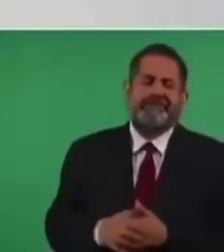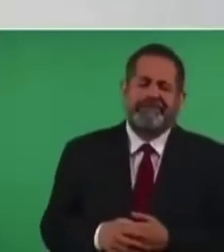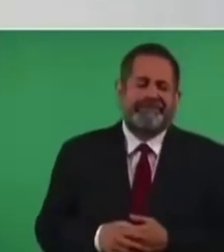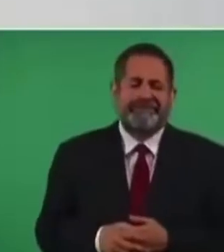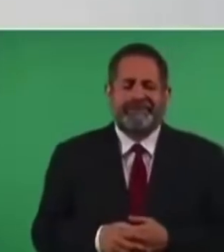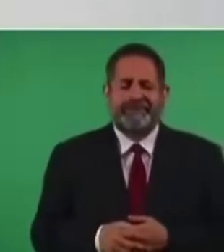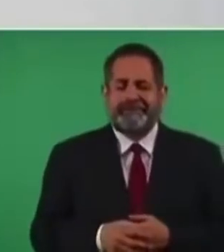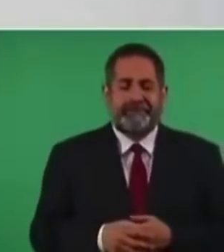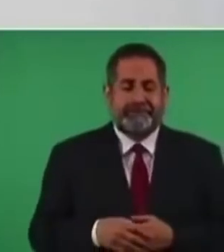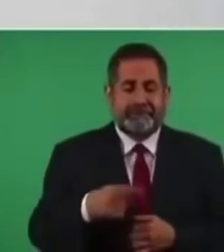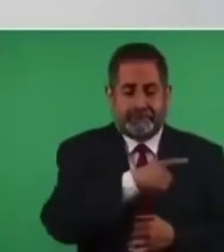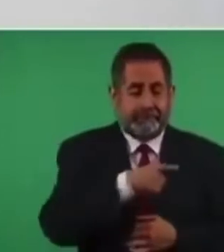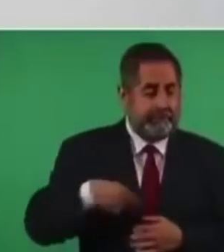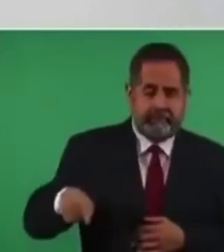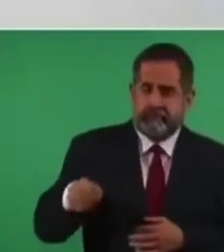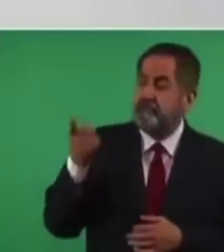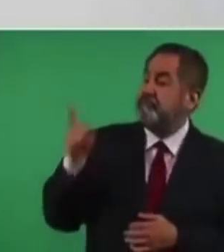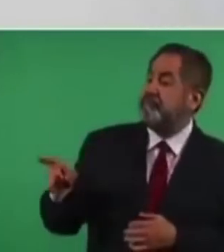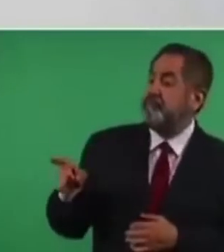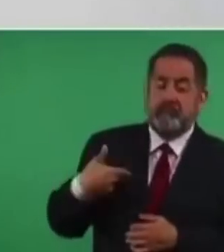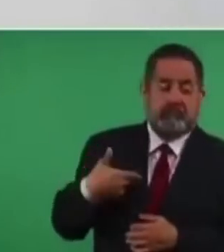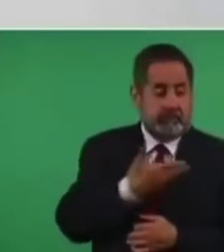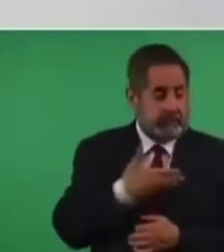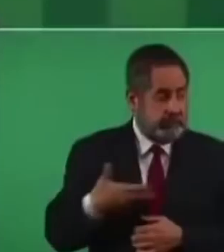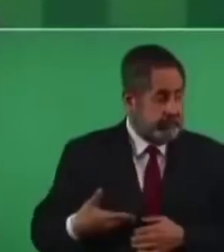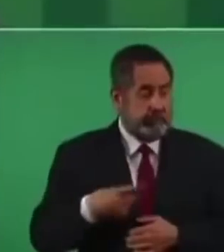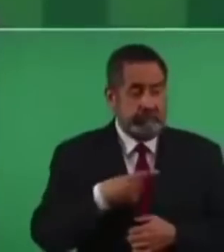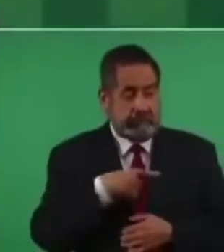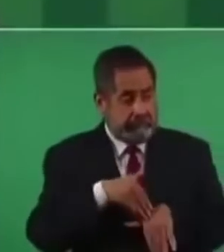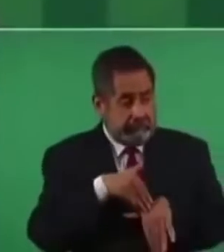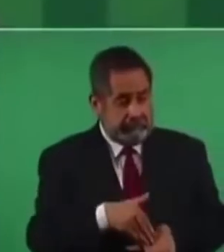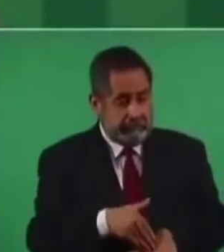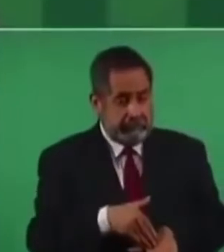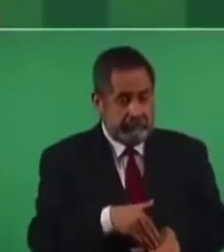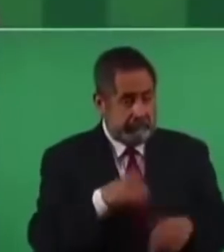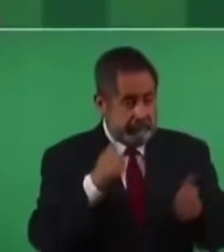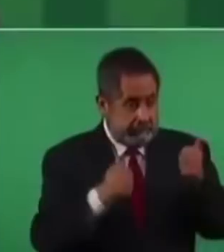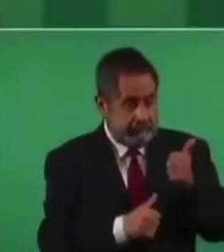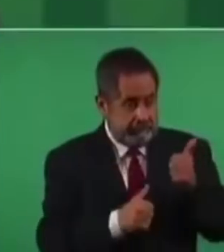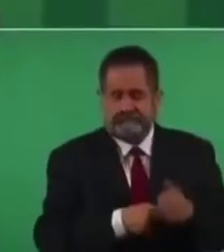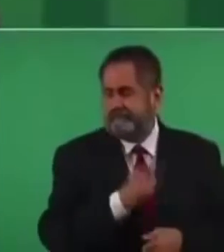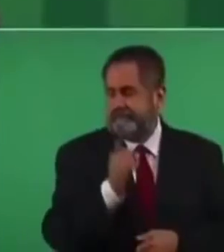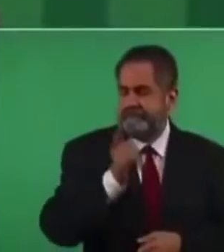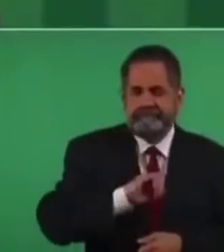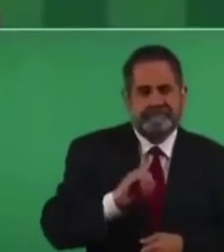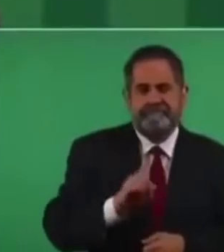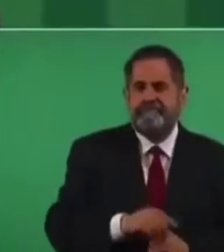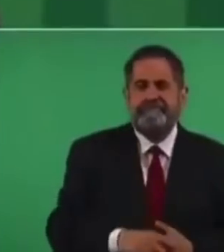y piensan que el presidente de méxico debe ser su pelele